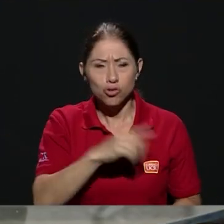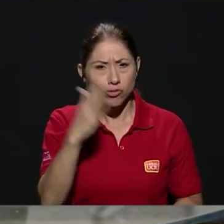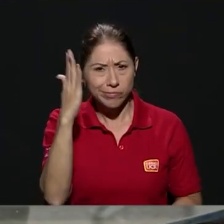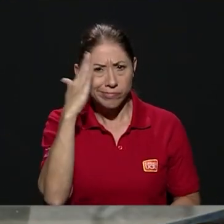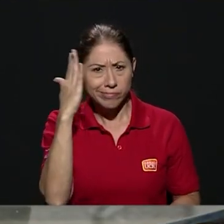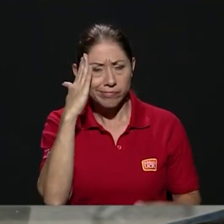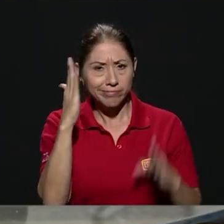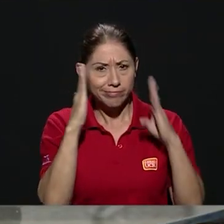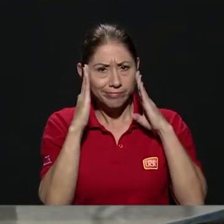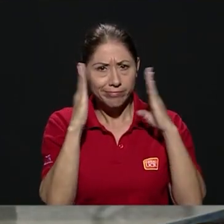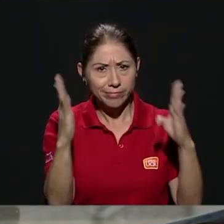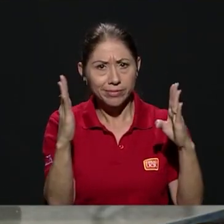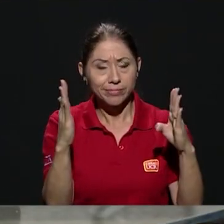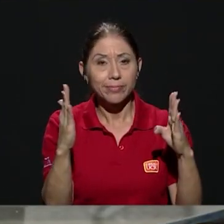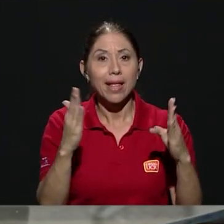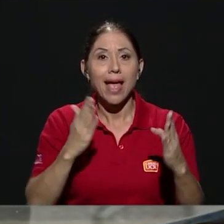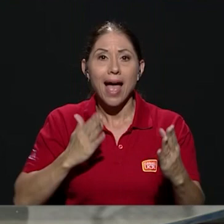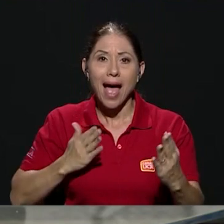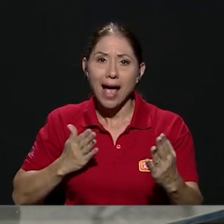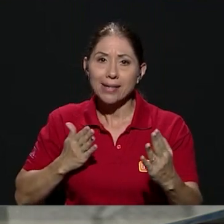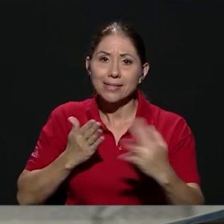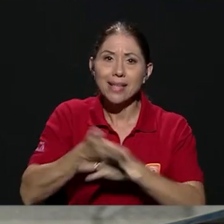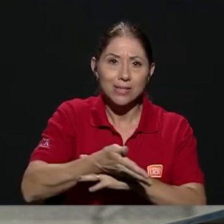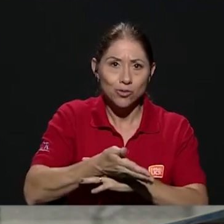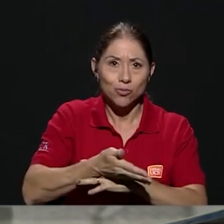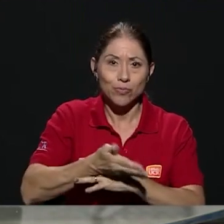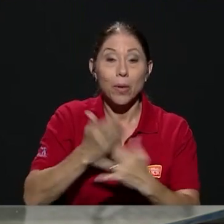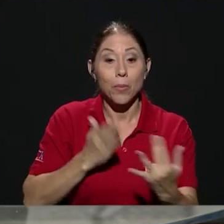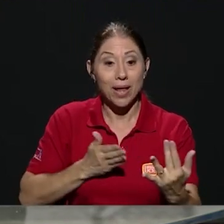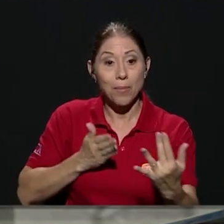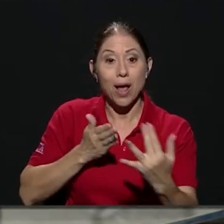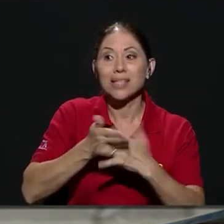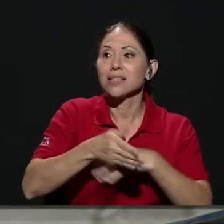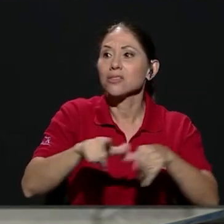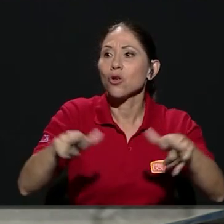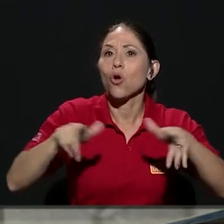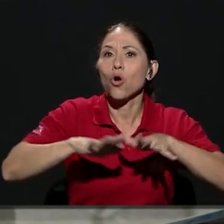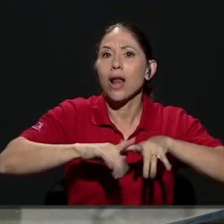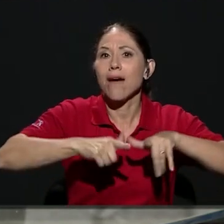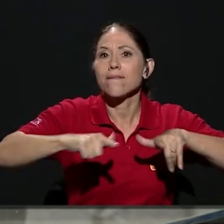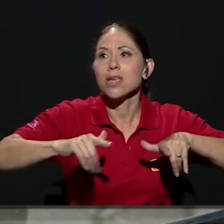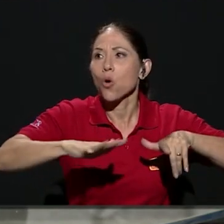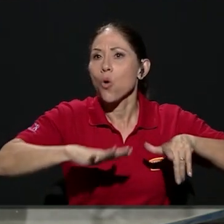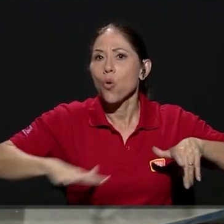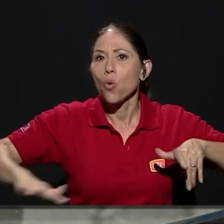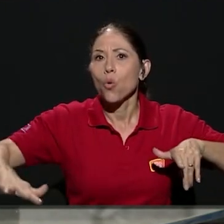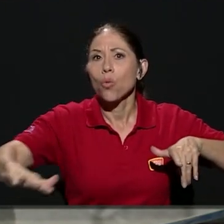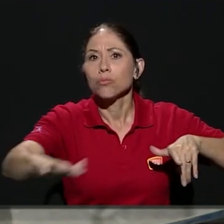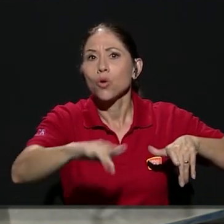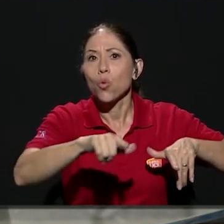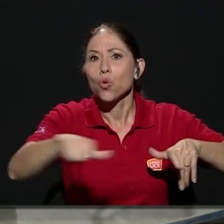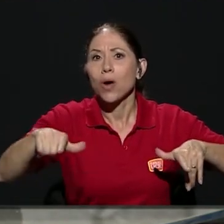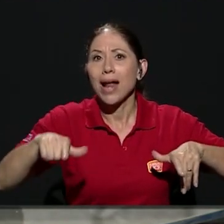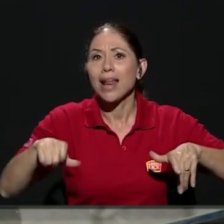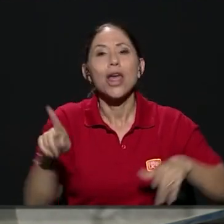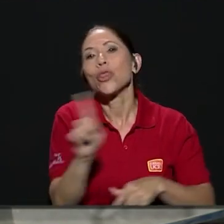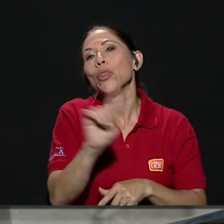lo que tiene que ver con el acceso, por ejemplo, el acceso geográfico, la topografía de un lugar. O sea, no es lo